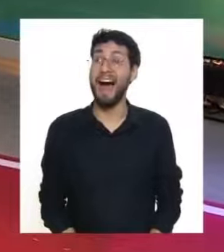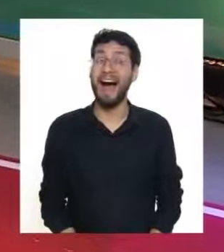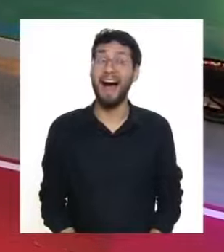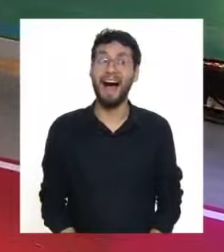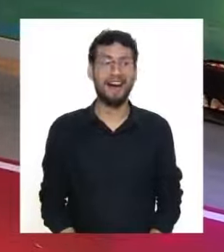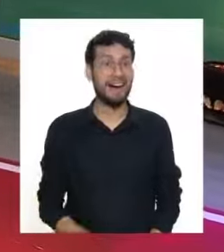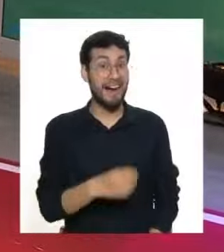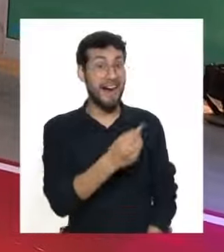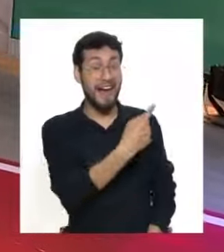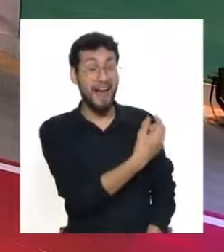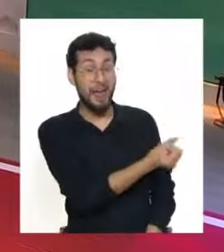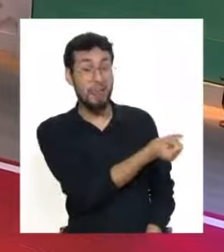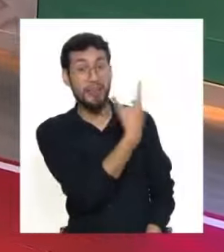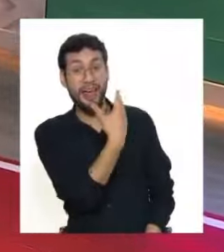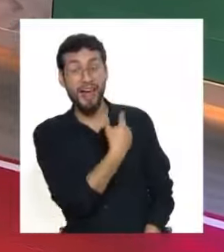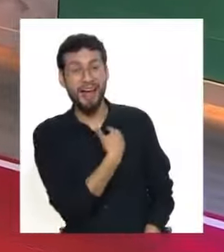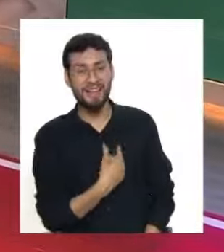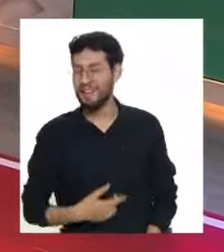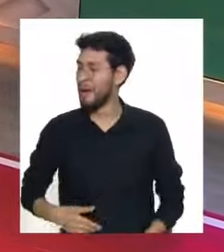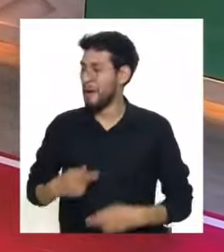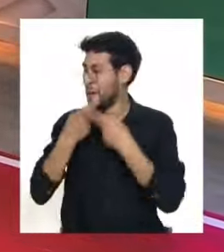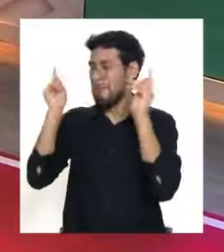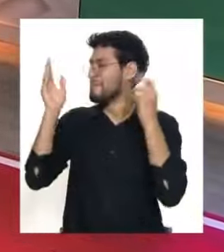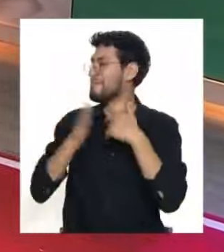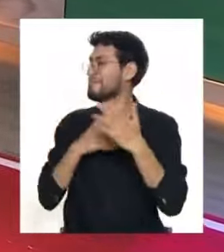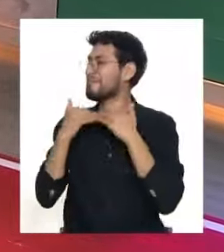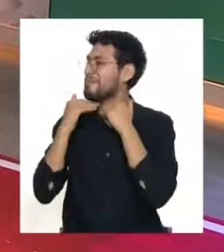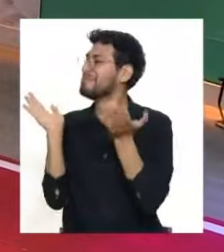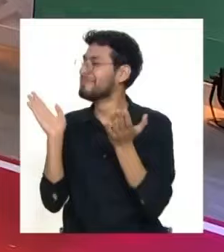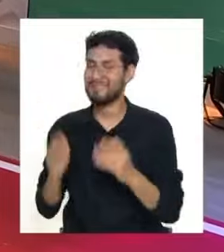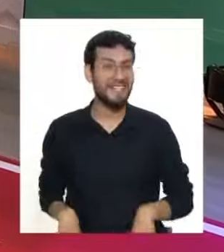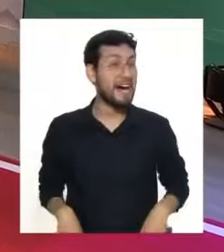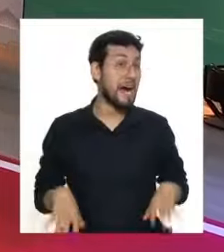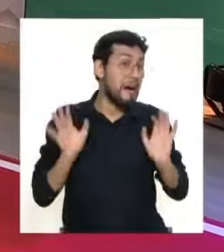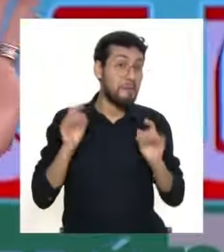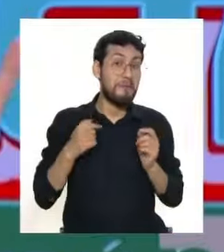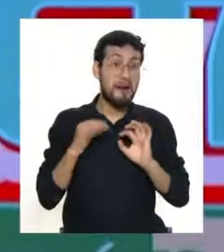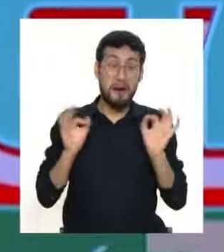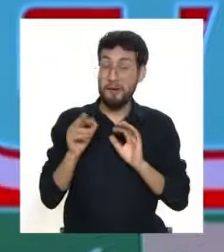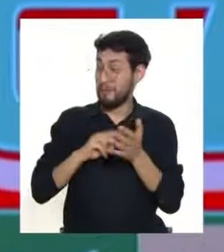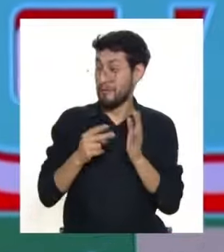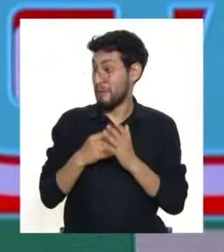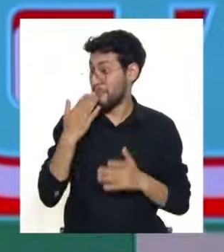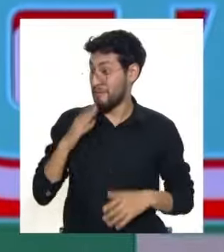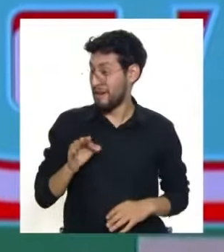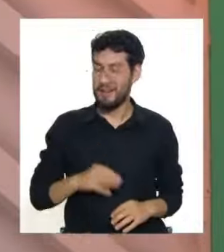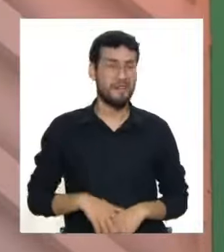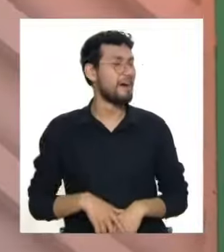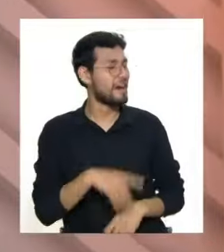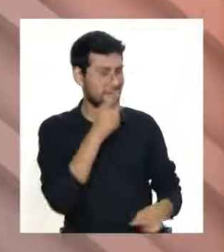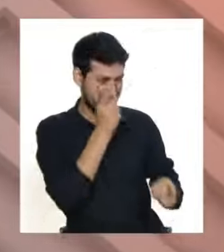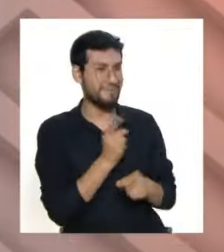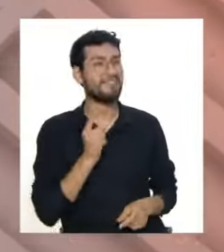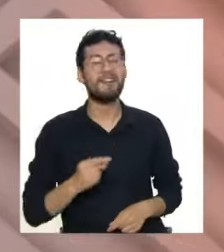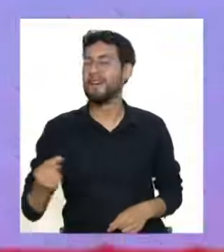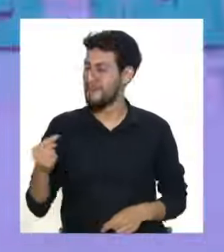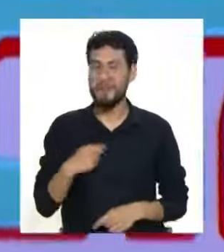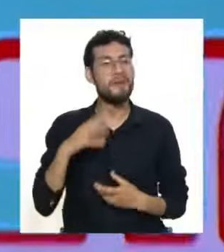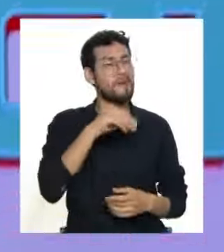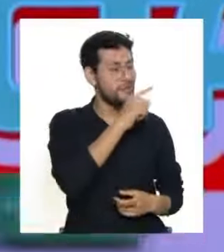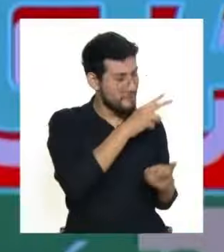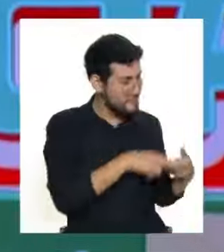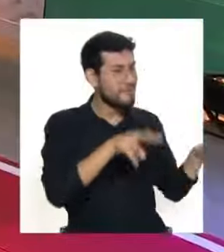Y me lo dijo en mi cara. Así, delante de todo el mundo. Así, de frente. Pero con eso yo no estoy diciendo que voy a hacer algo malo. Exacto, Buchi. Claro, yo voy a ir porque de